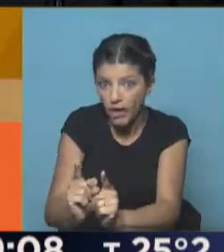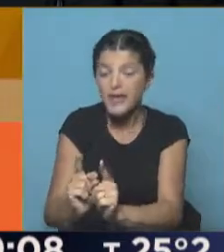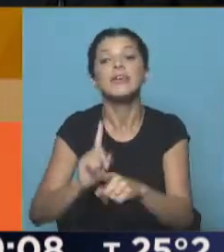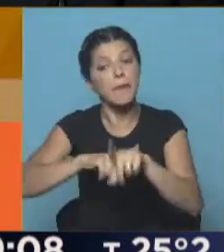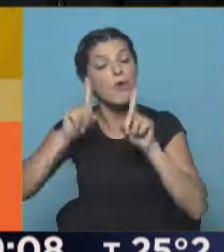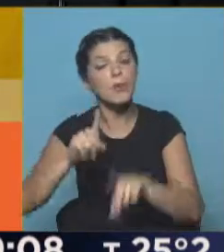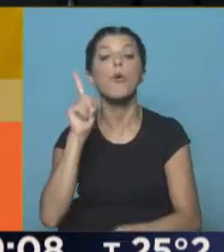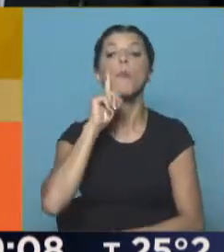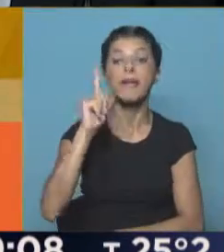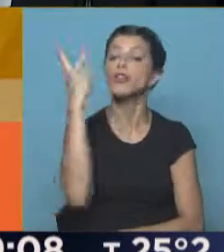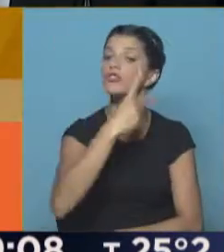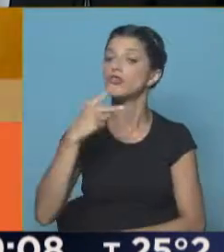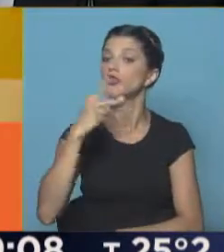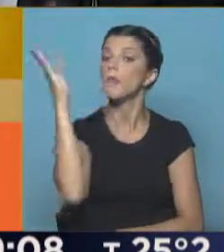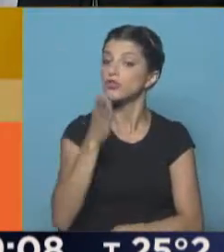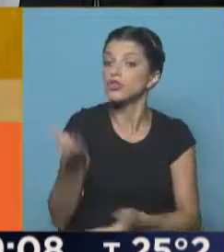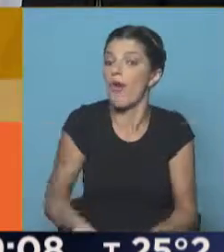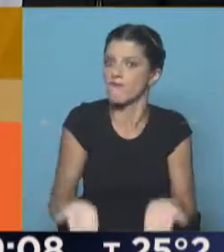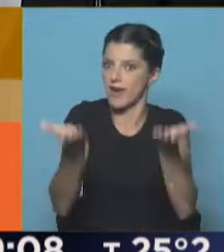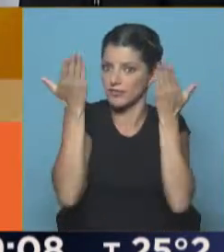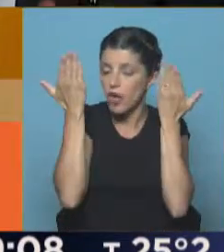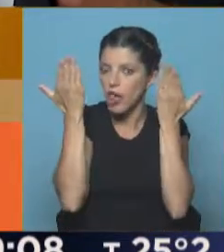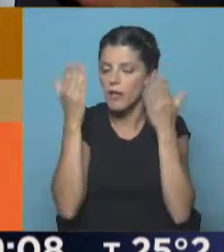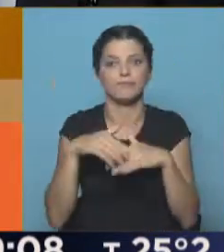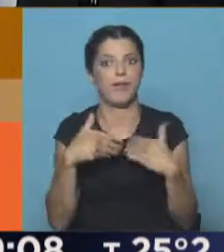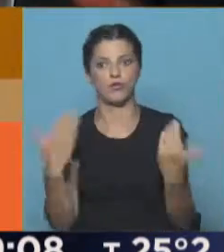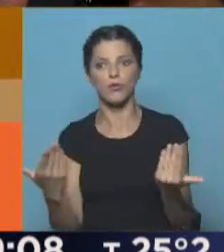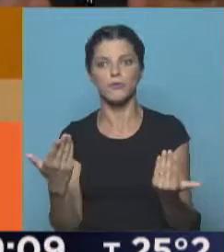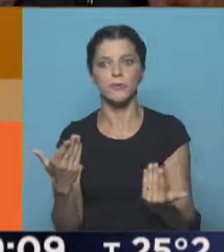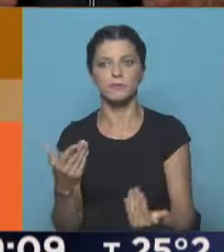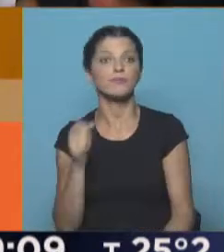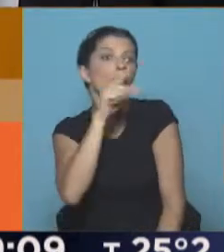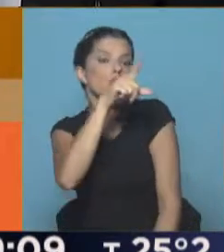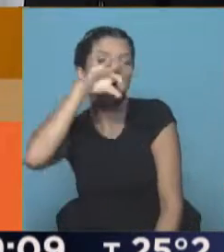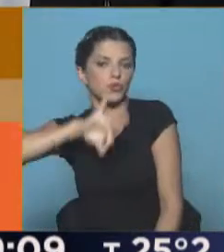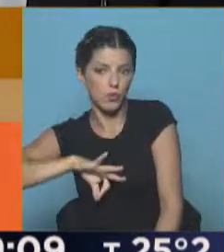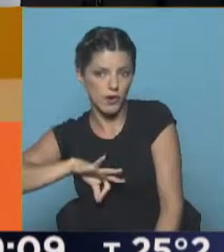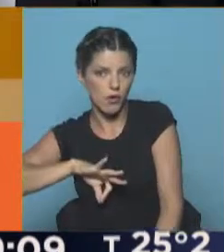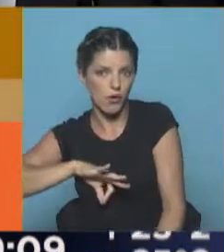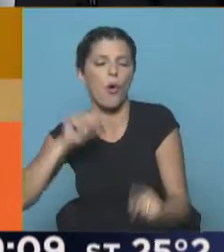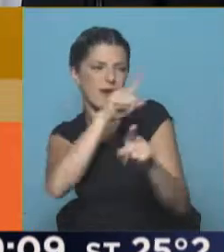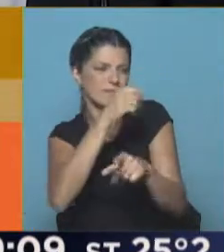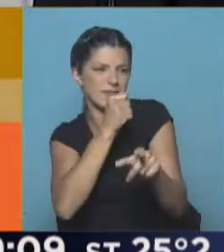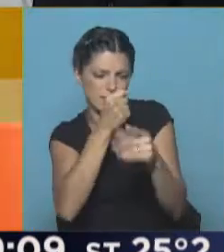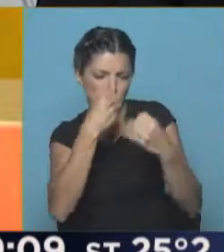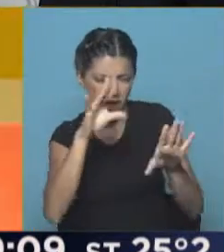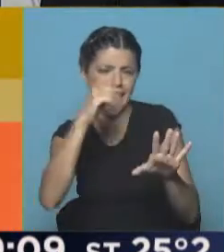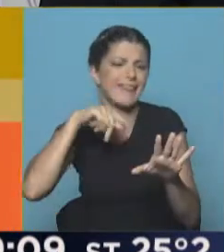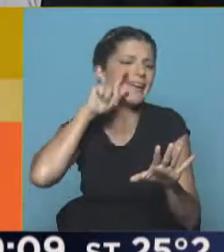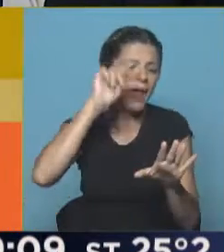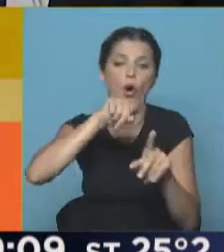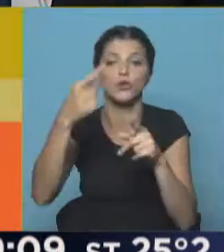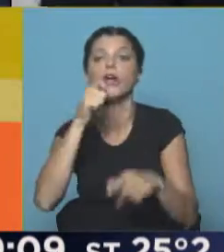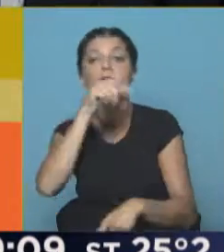1.200% de inflación. Entonces el salario suyo, Daniel, o que esté con ustedes, si ganaba 15.000, llegó un momento